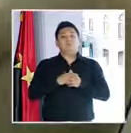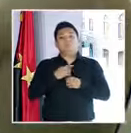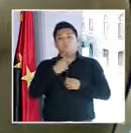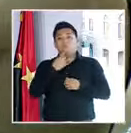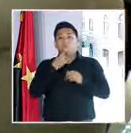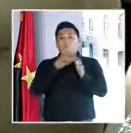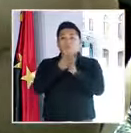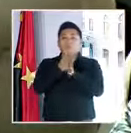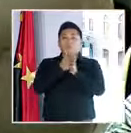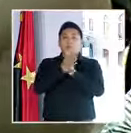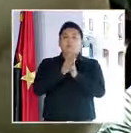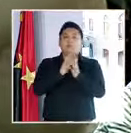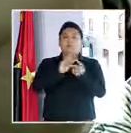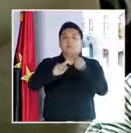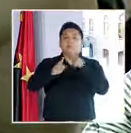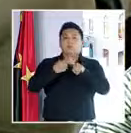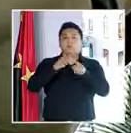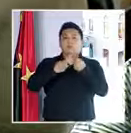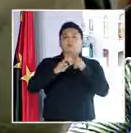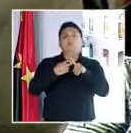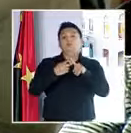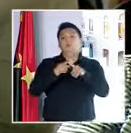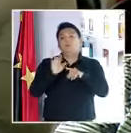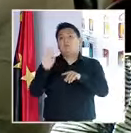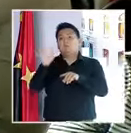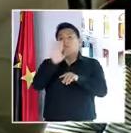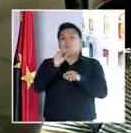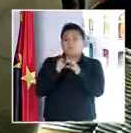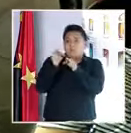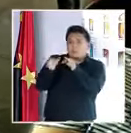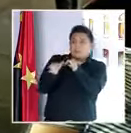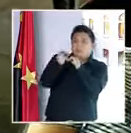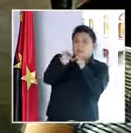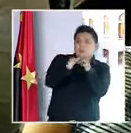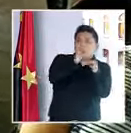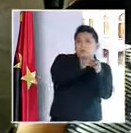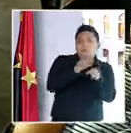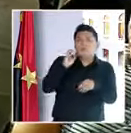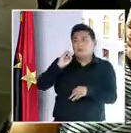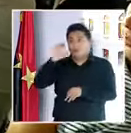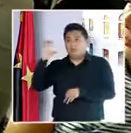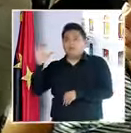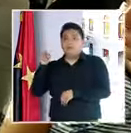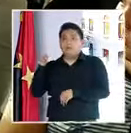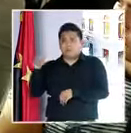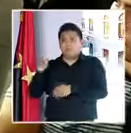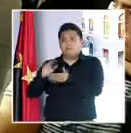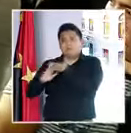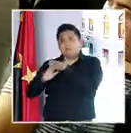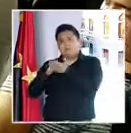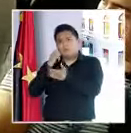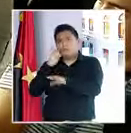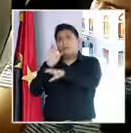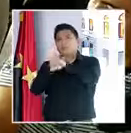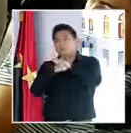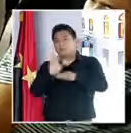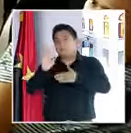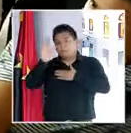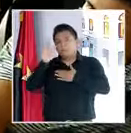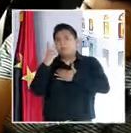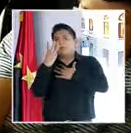decirle a los amigos de Pueblo de Occidente que ese corredor vial a 30 de diciembre